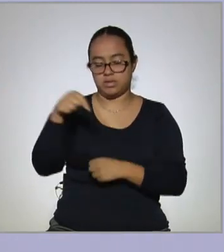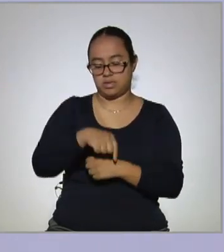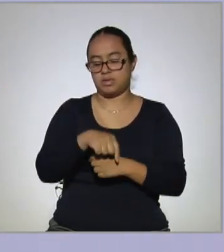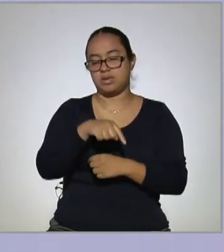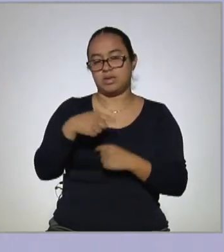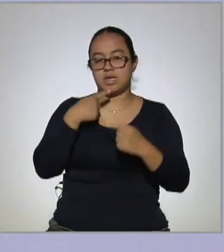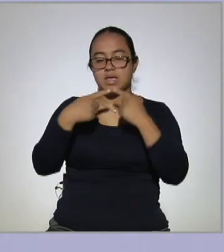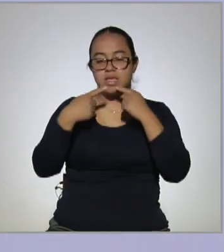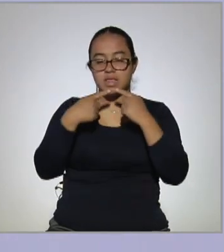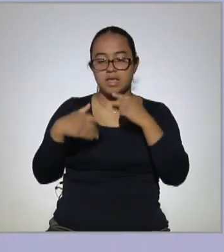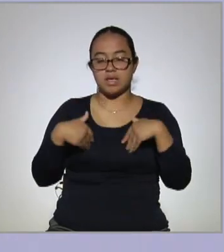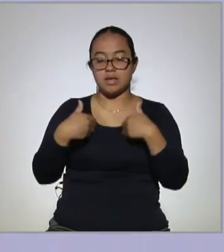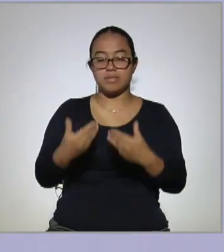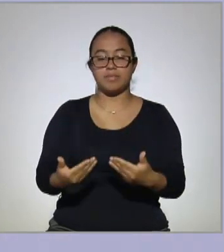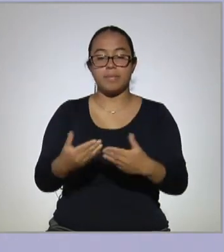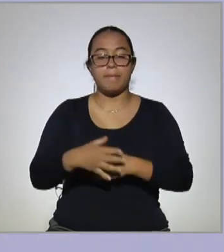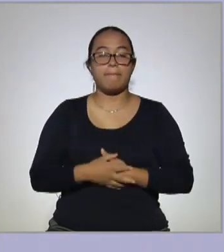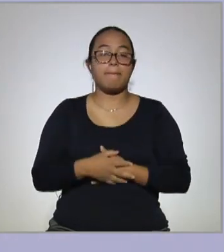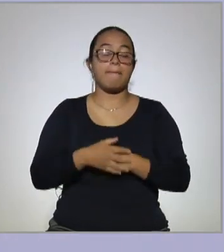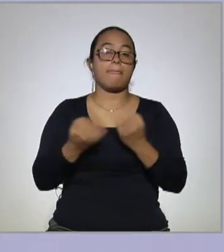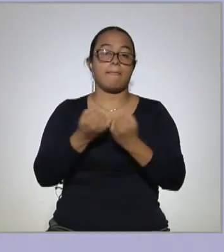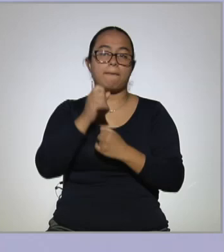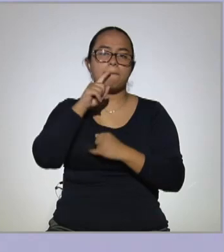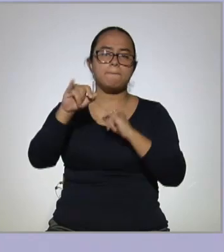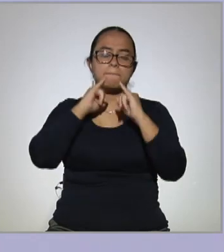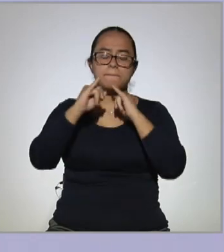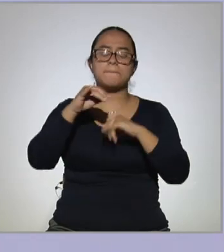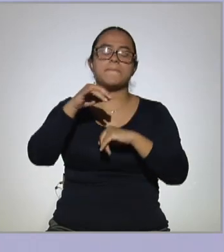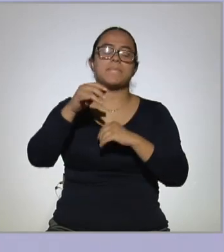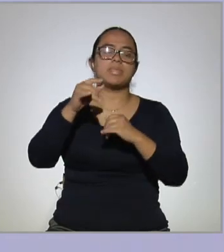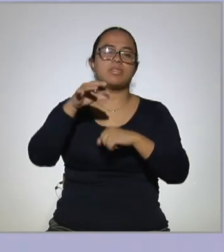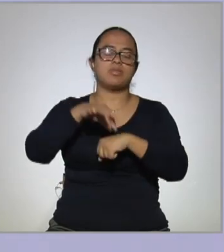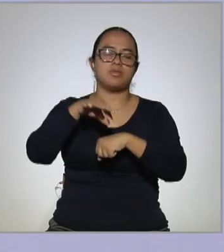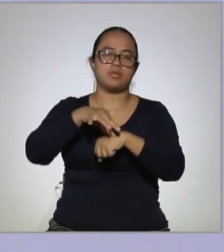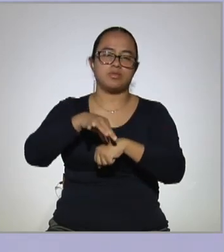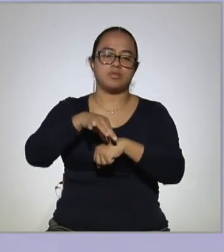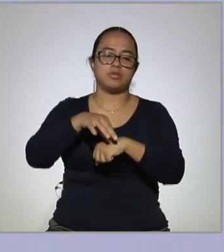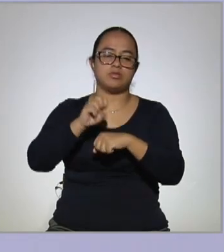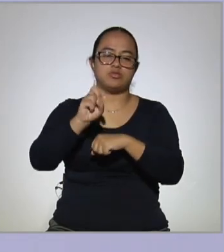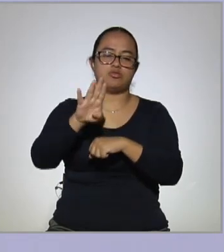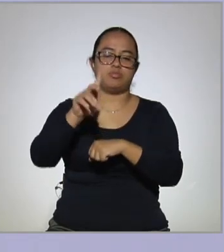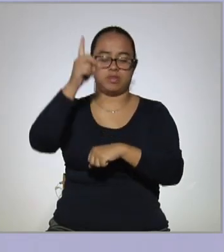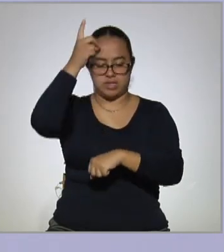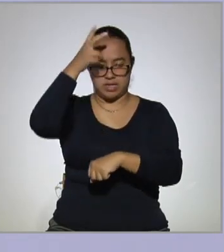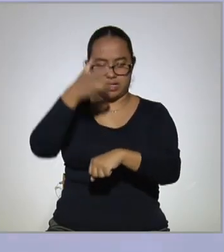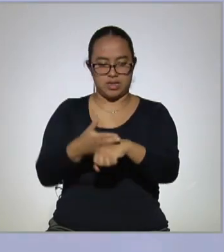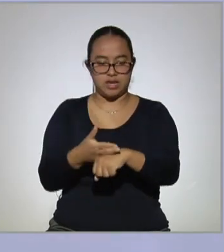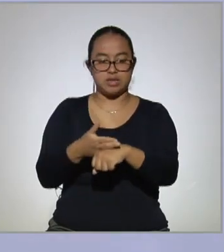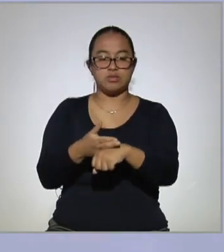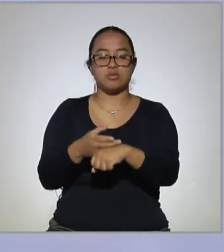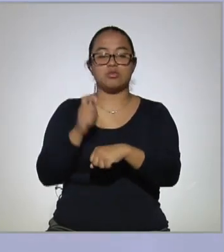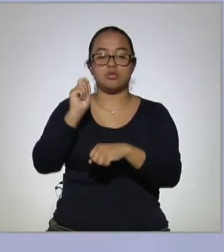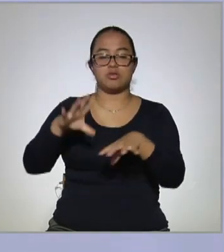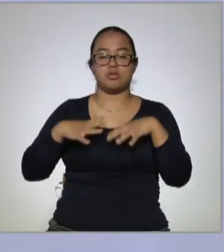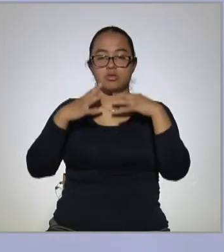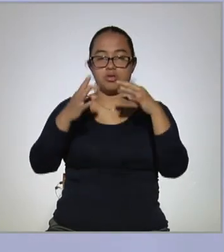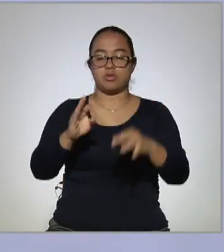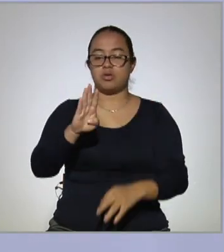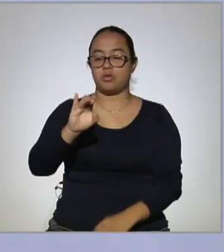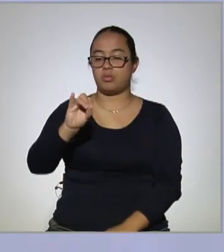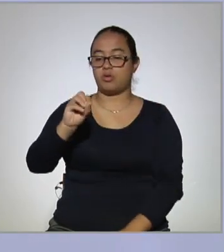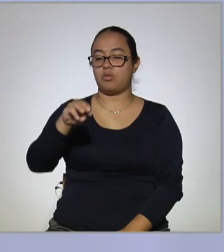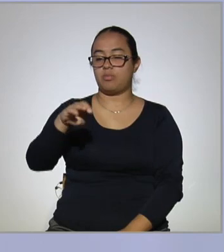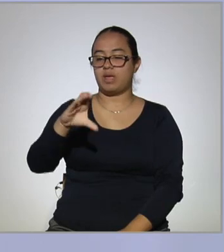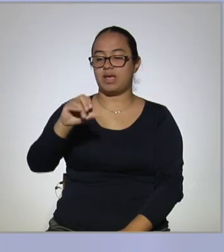nosotros en Diálogos en Confianza. El doctor es médico especialista en rehabilitación con subespecialidad en electrodiagnóstico, fundador de